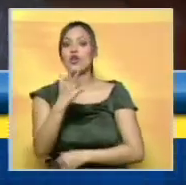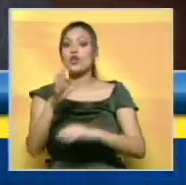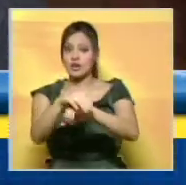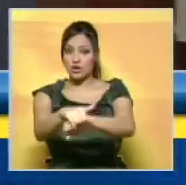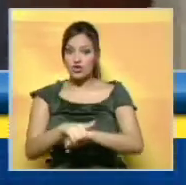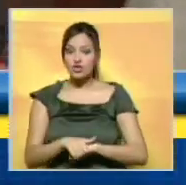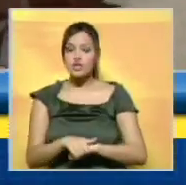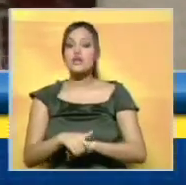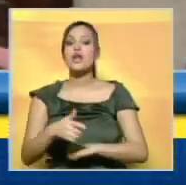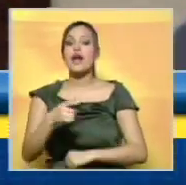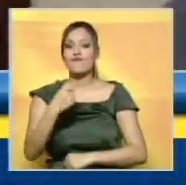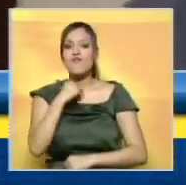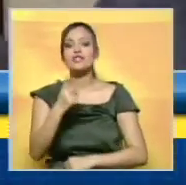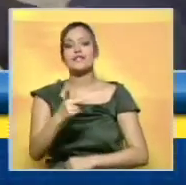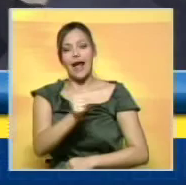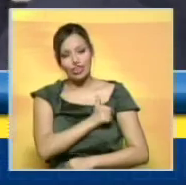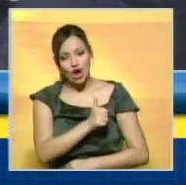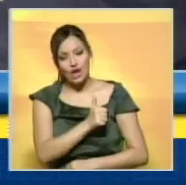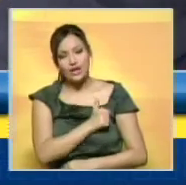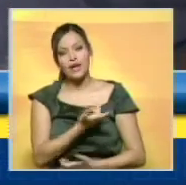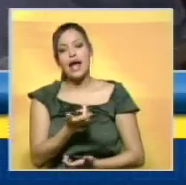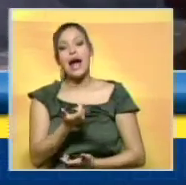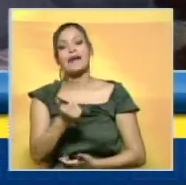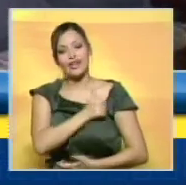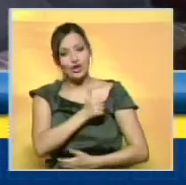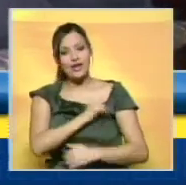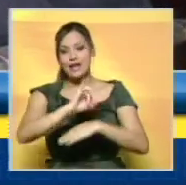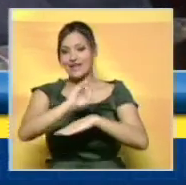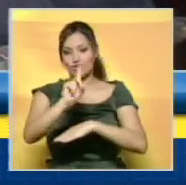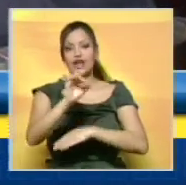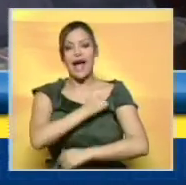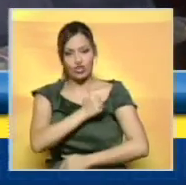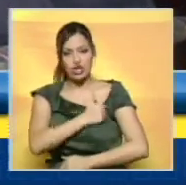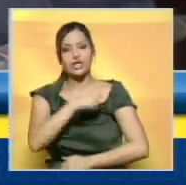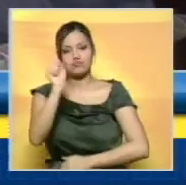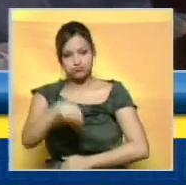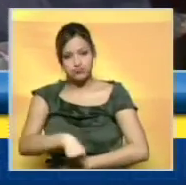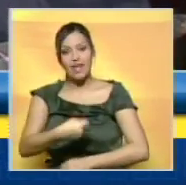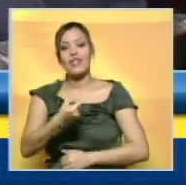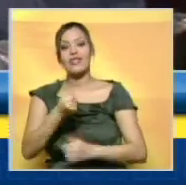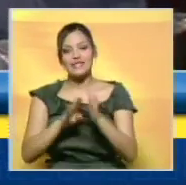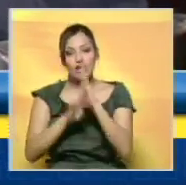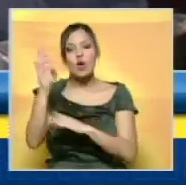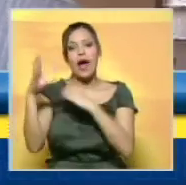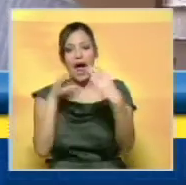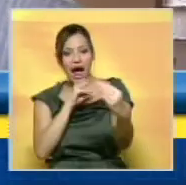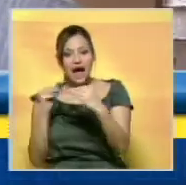Unido que capacita a personas para exponer la visión católica en diversos temas, desarrollar entrevistas y